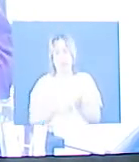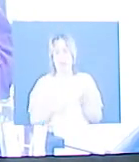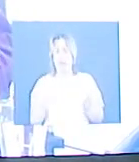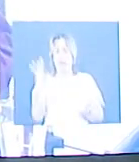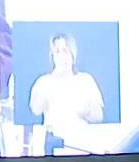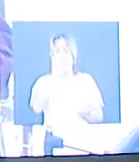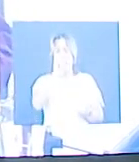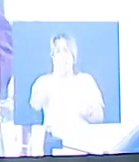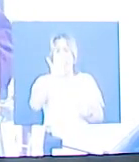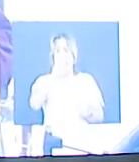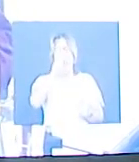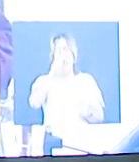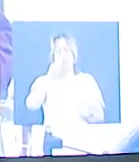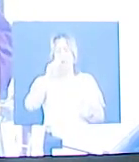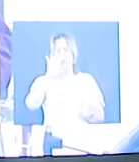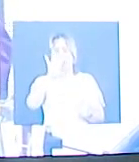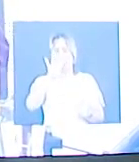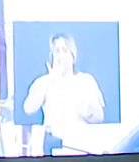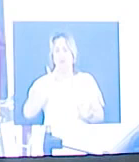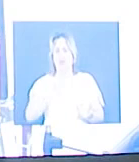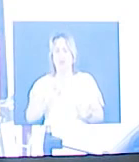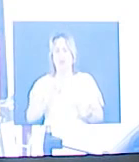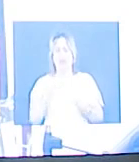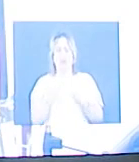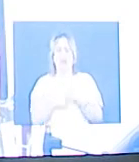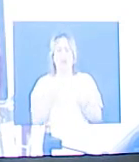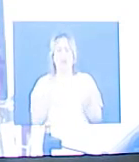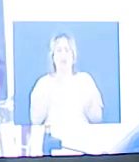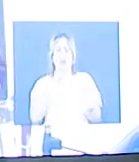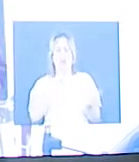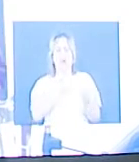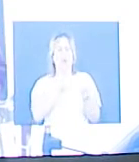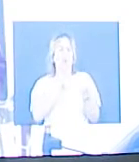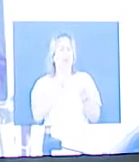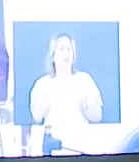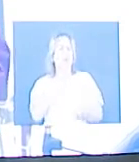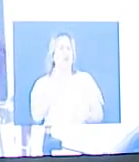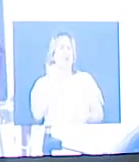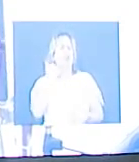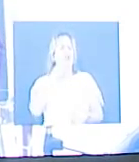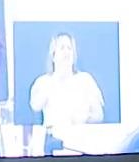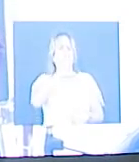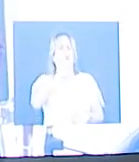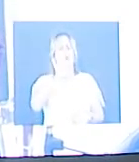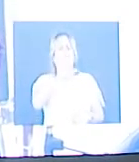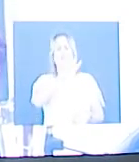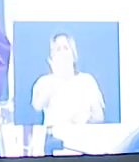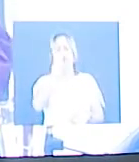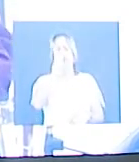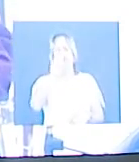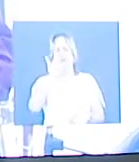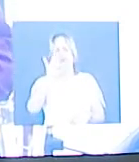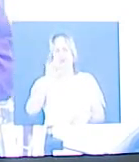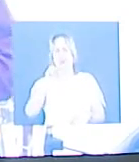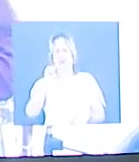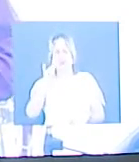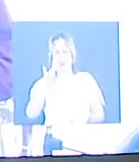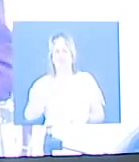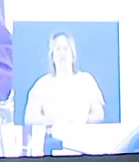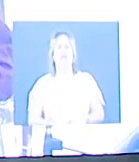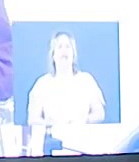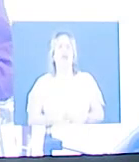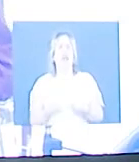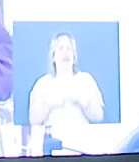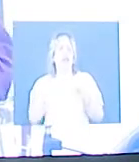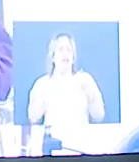este producto comunicativo, se hacen los análisis, se hace el seguimiento de esa información, se da